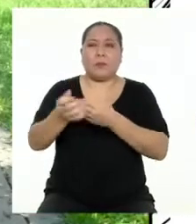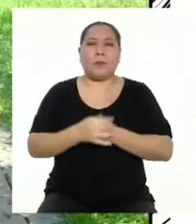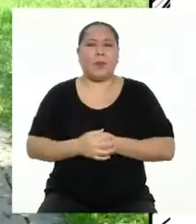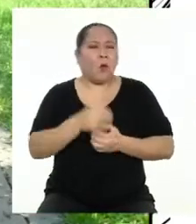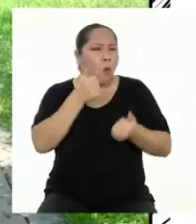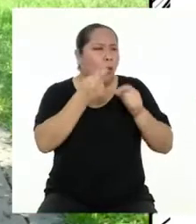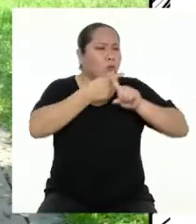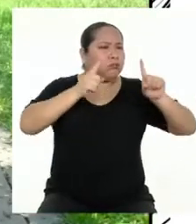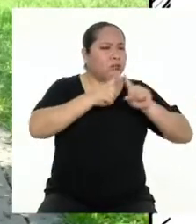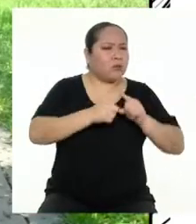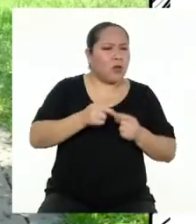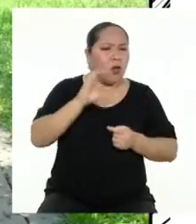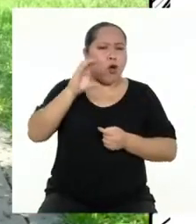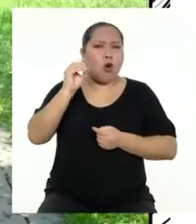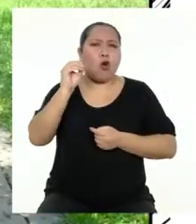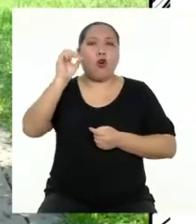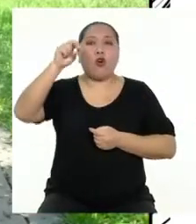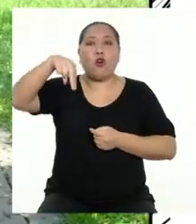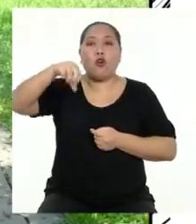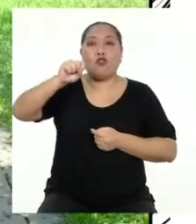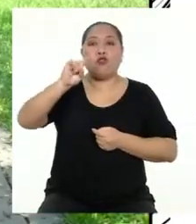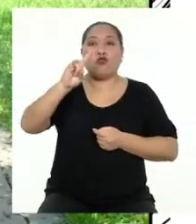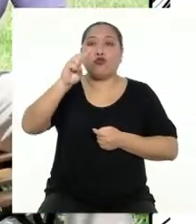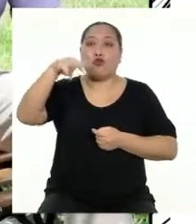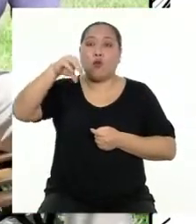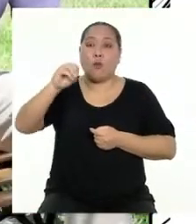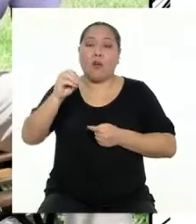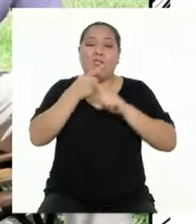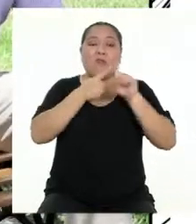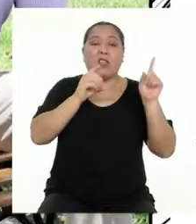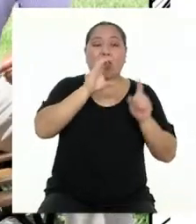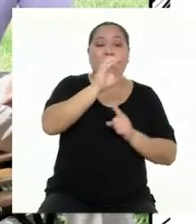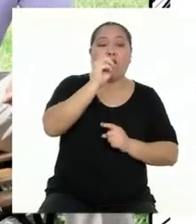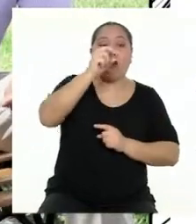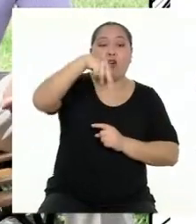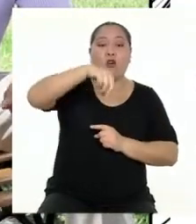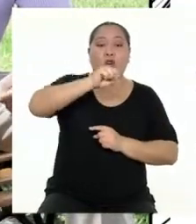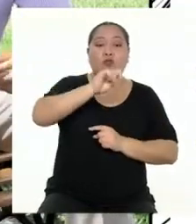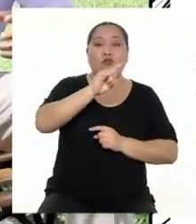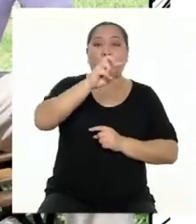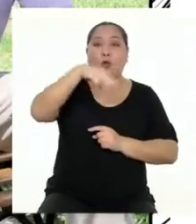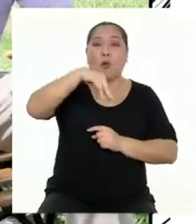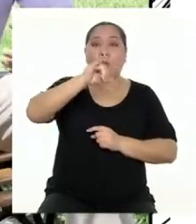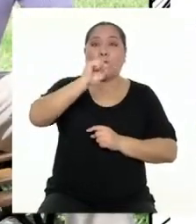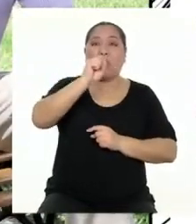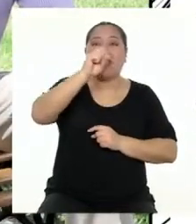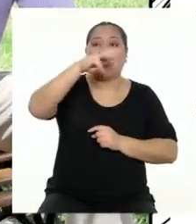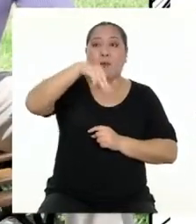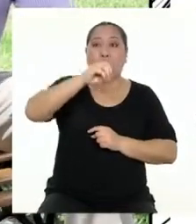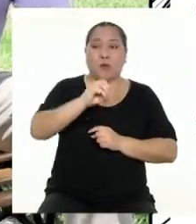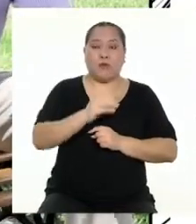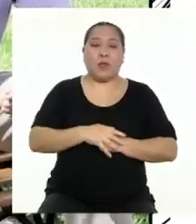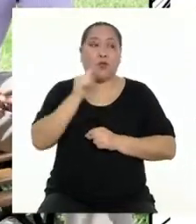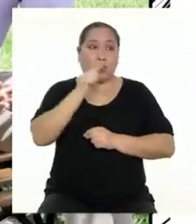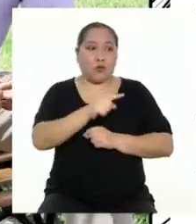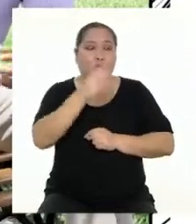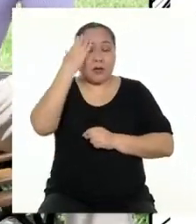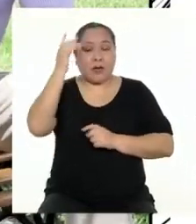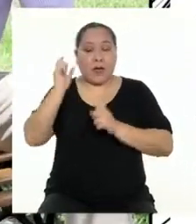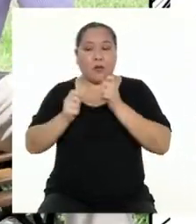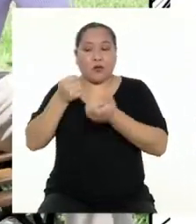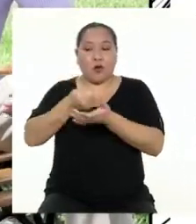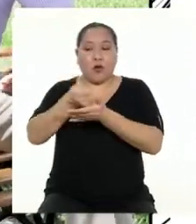diferencia entre consumo y consumismo? Tú tienes que las personas consumen bienes y servicios de todo aquello que se ha producido en la economía, ¿sí?